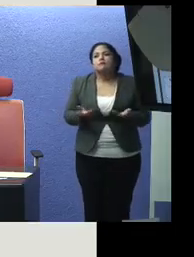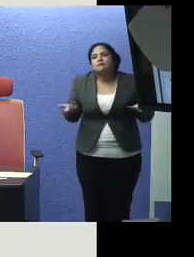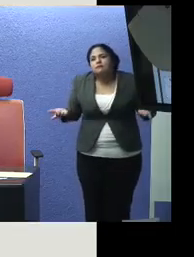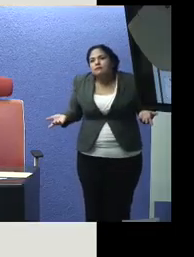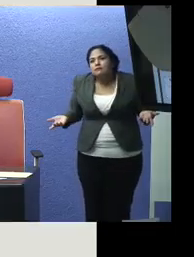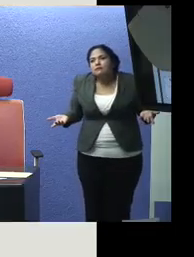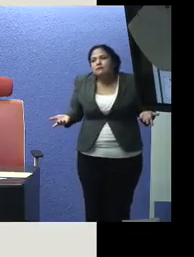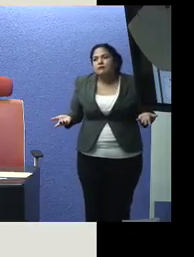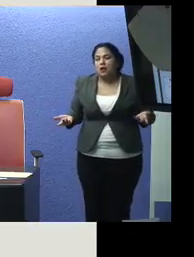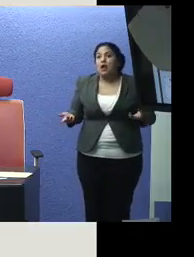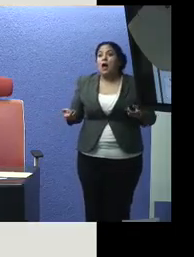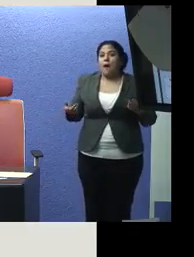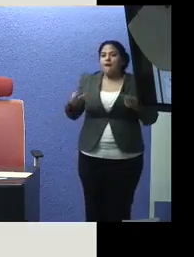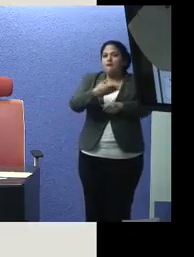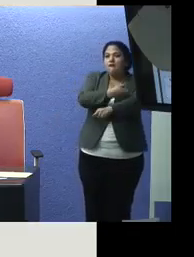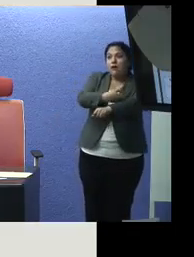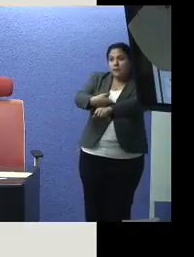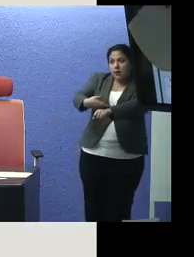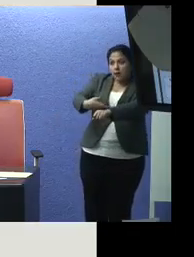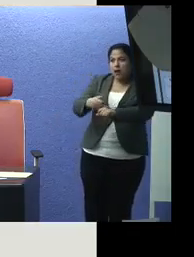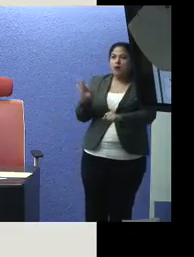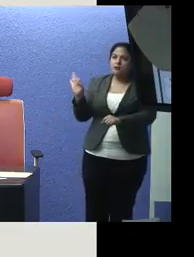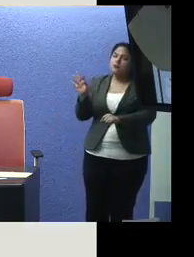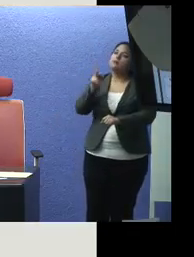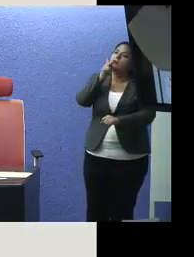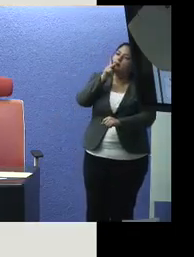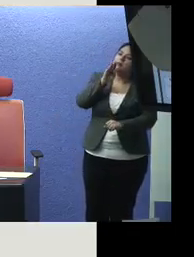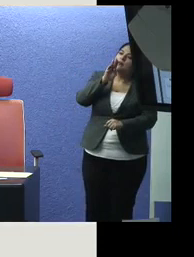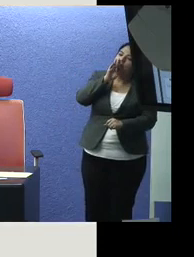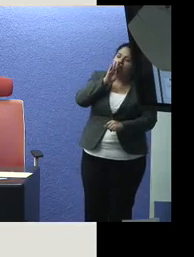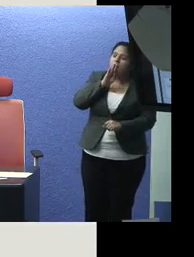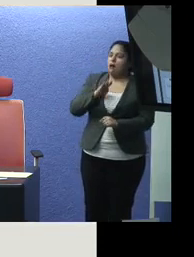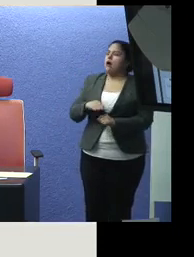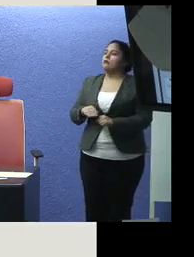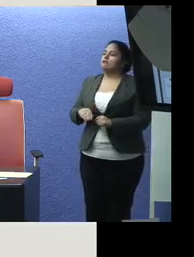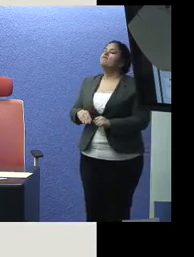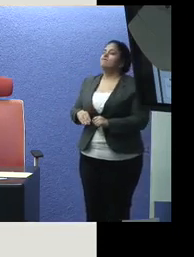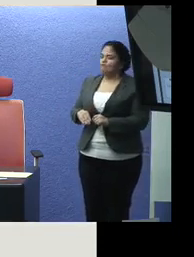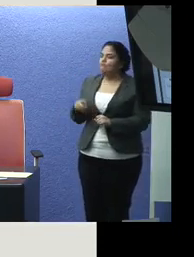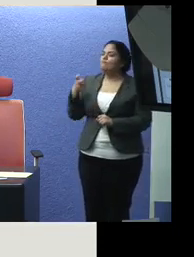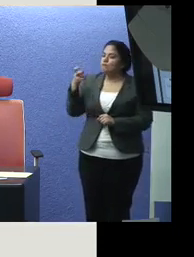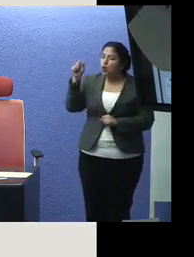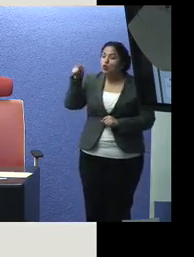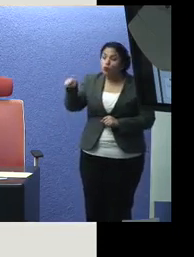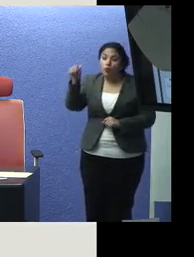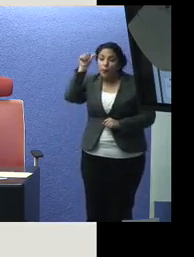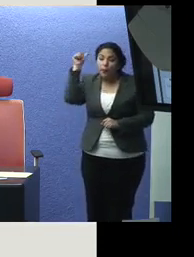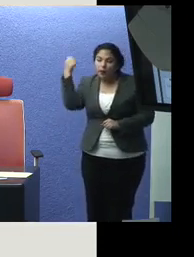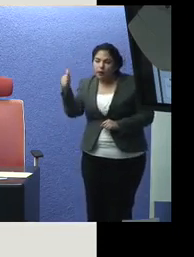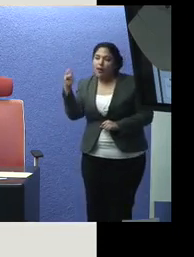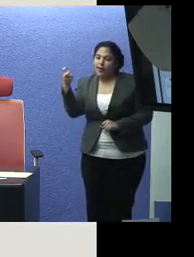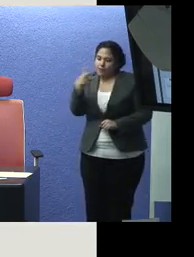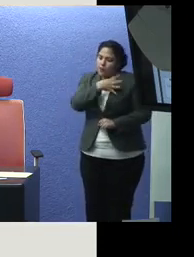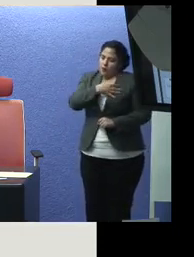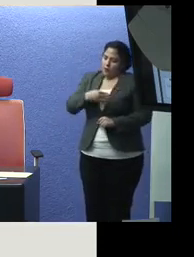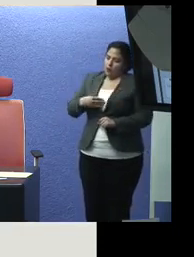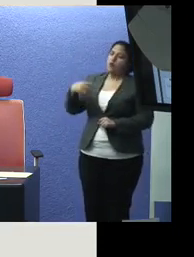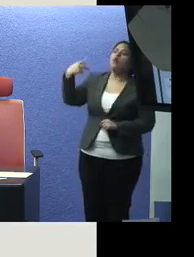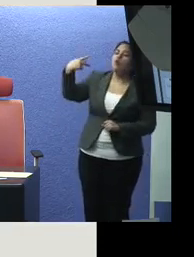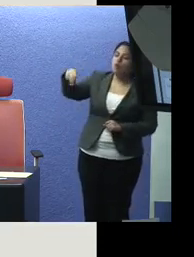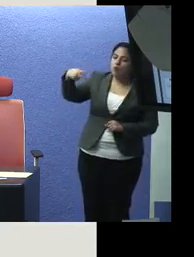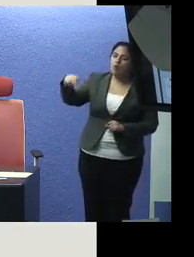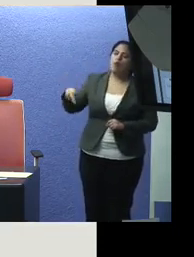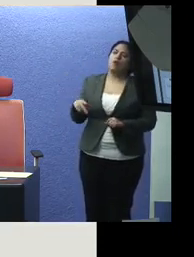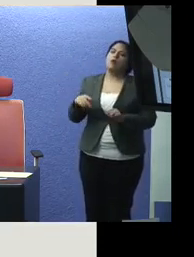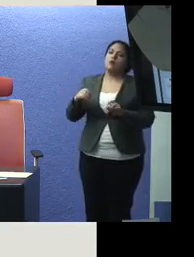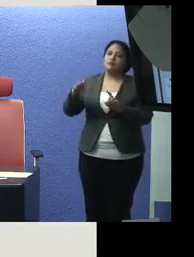cometido algún pecado y que entonces se enviaba un castigo a las personas se enviaba un castigo a la familia